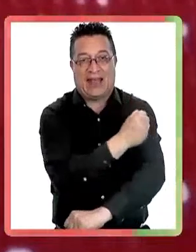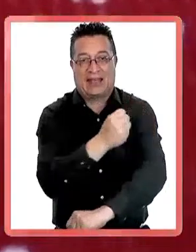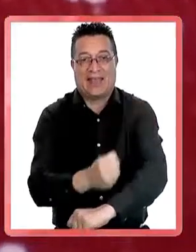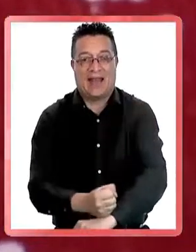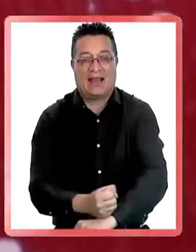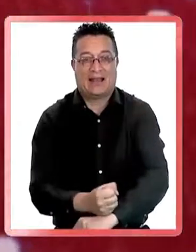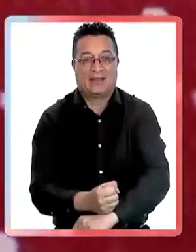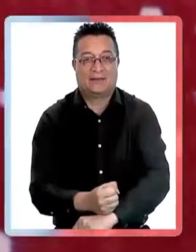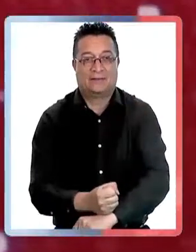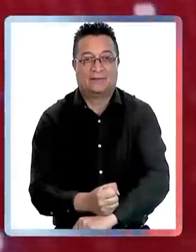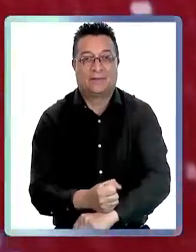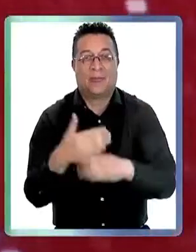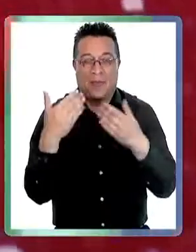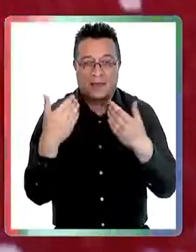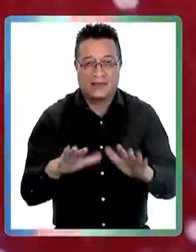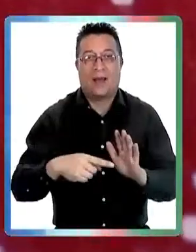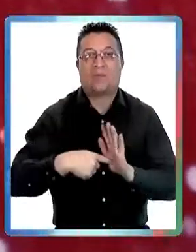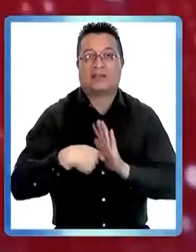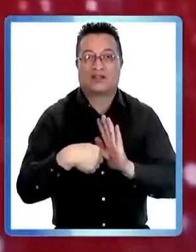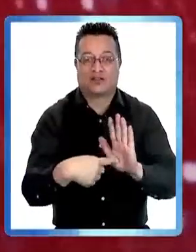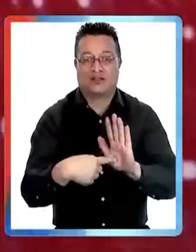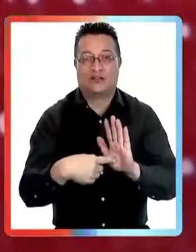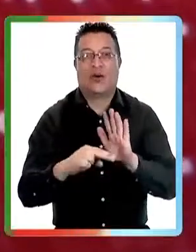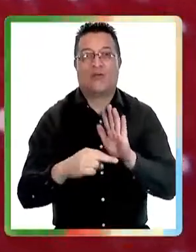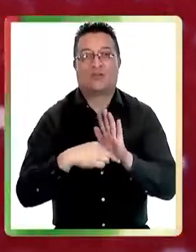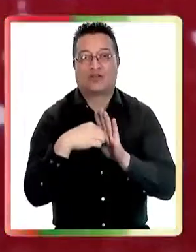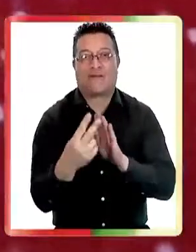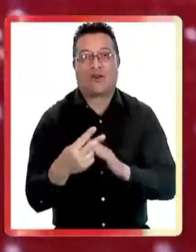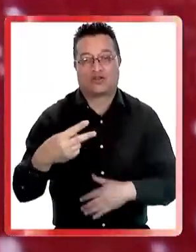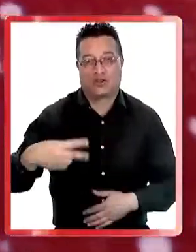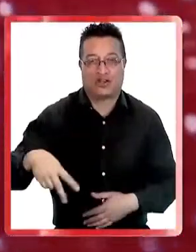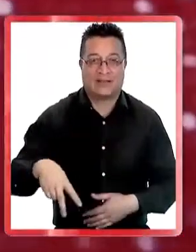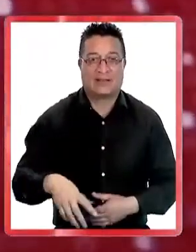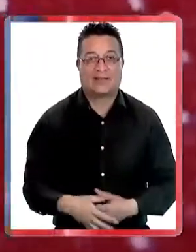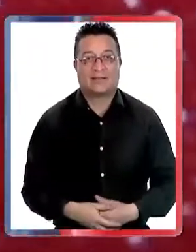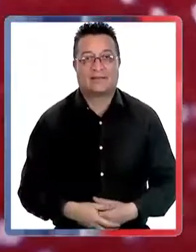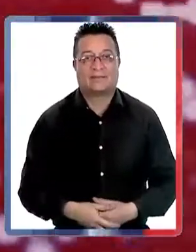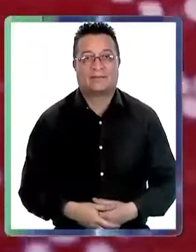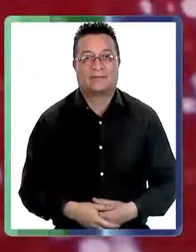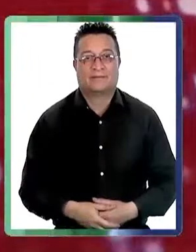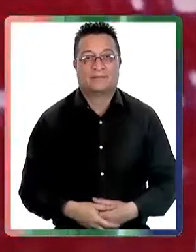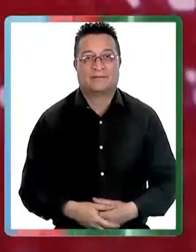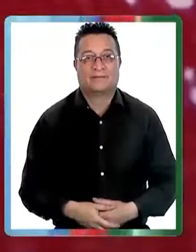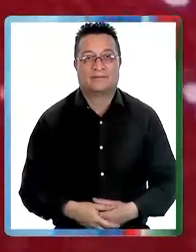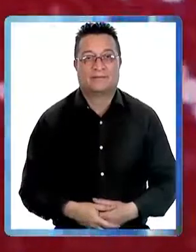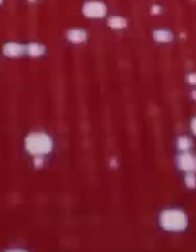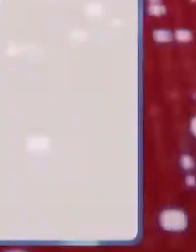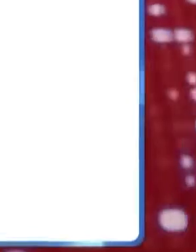Arcatel, presentó Portavoz Noticias.